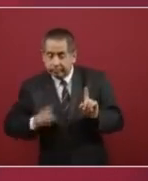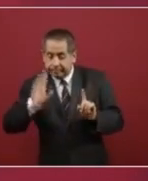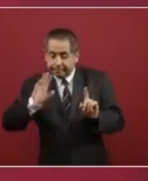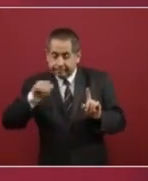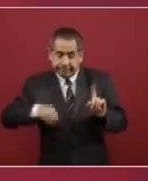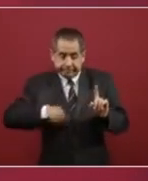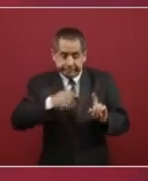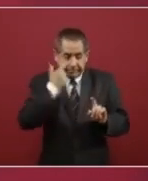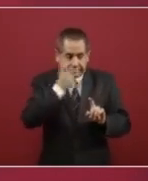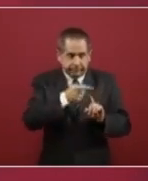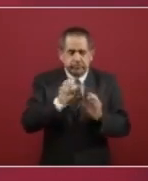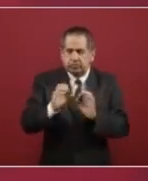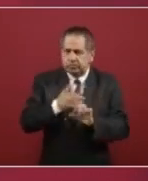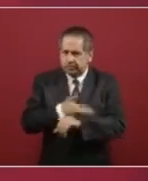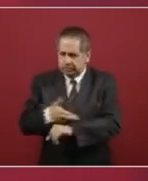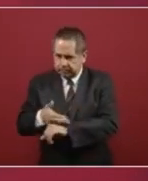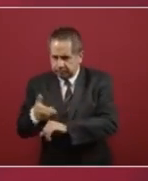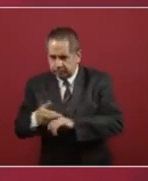delincuentes.